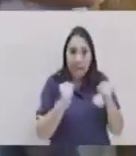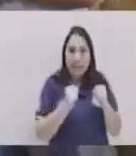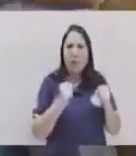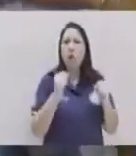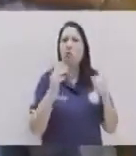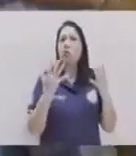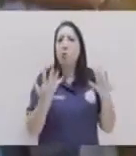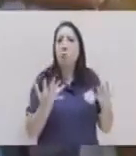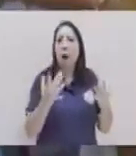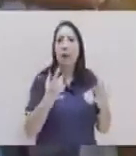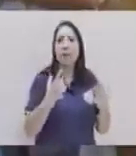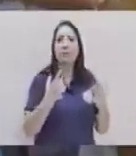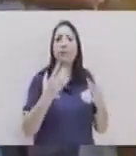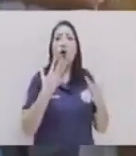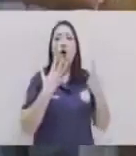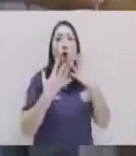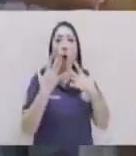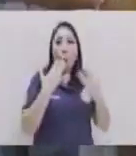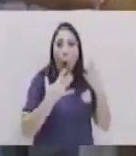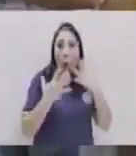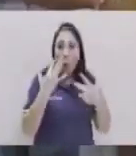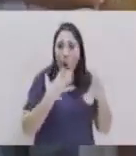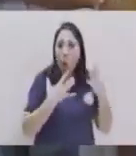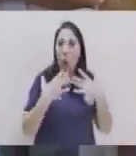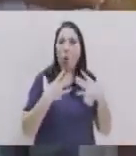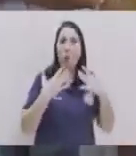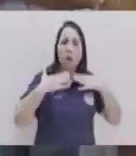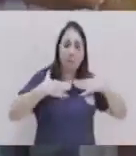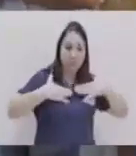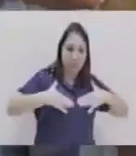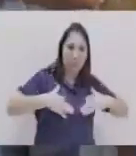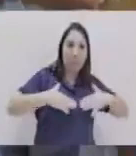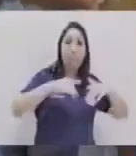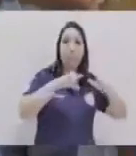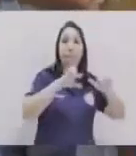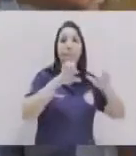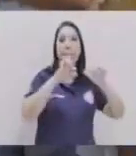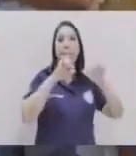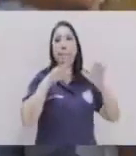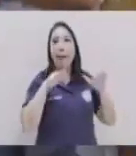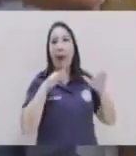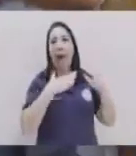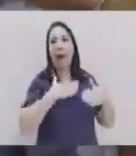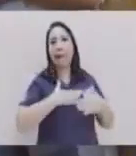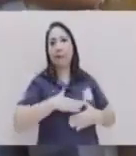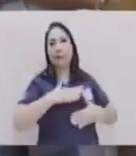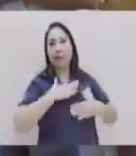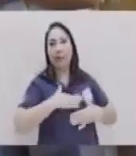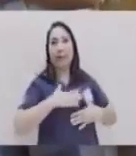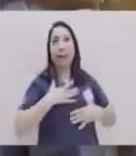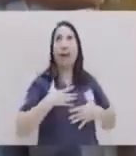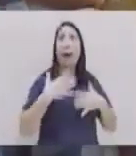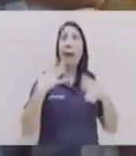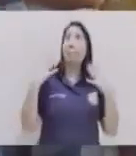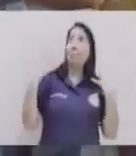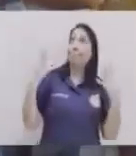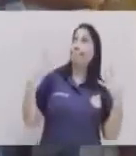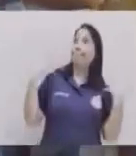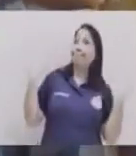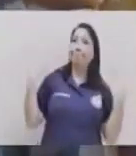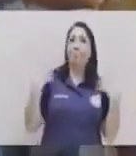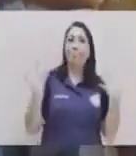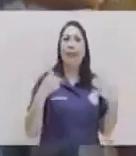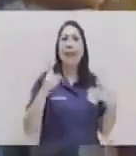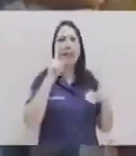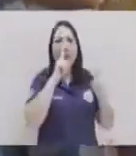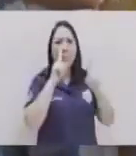aquellos colores que nos dan tranquilidad, paz, armonía. Lo